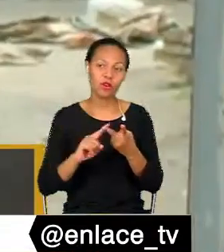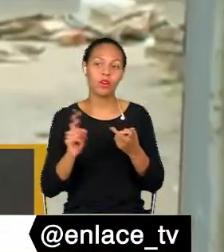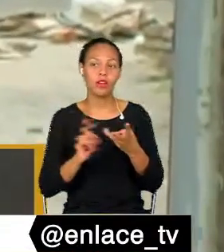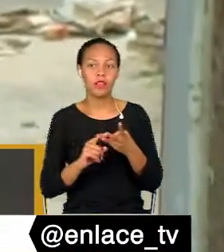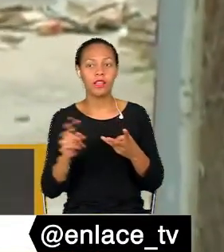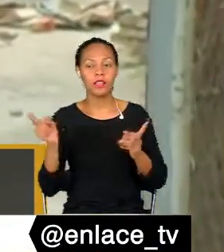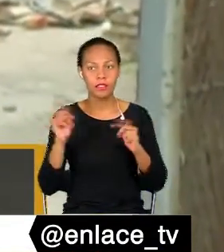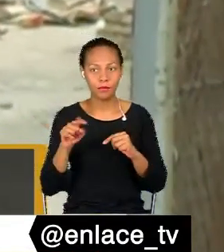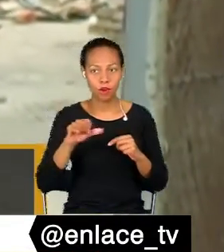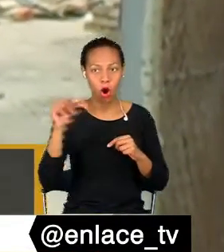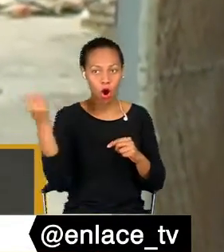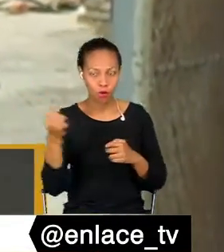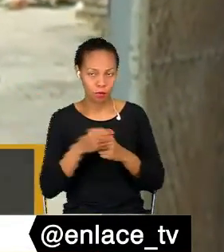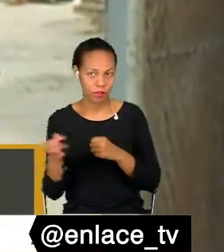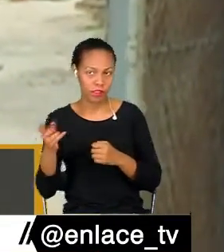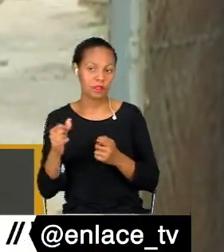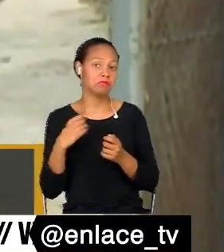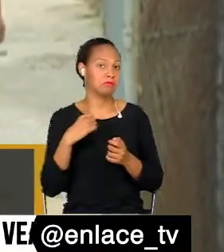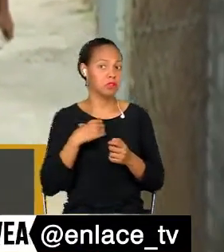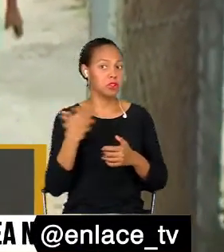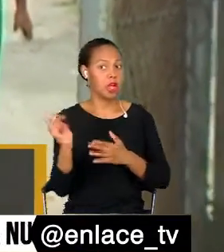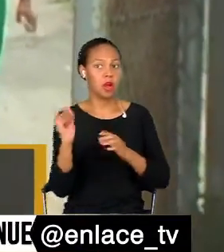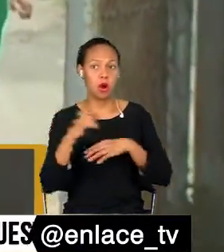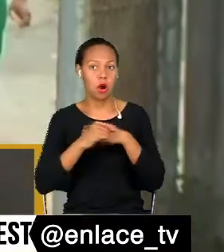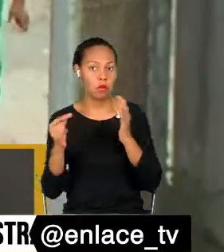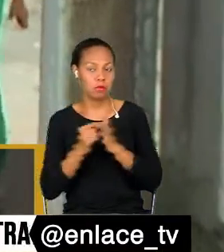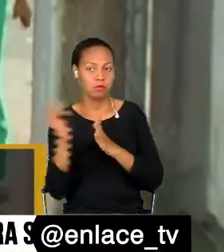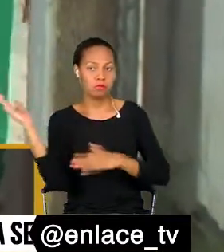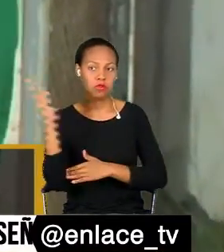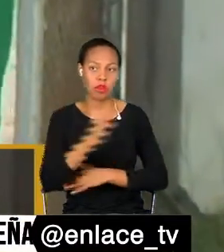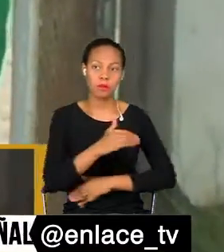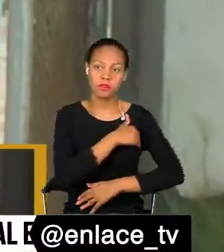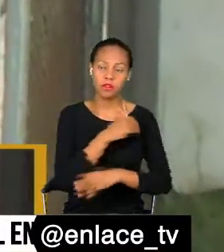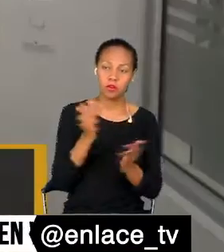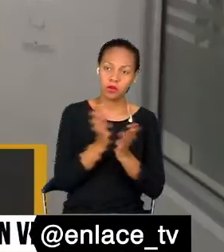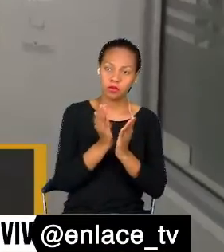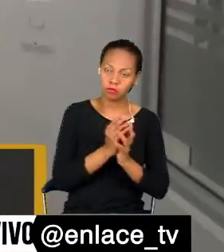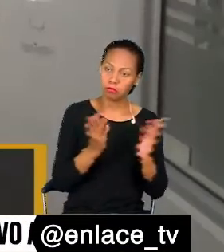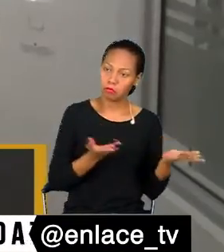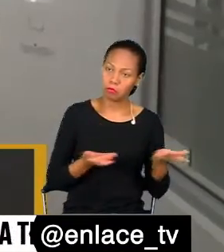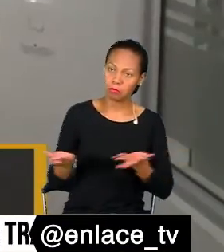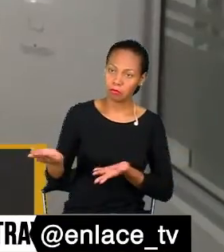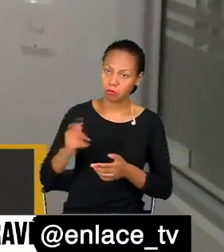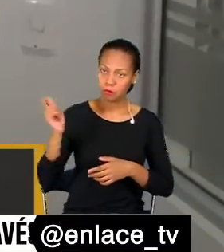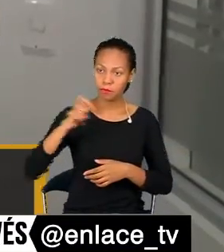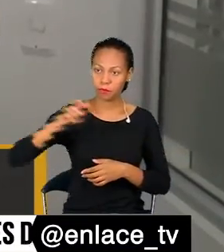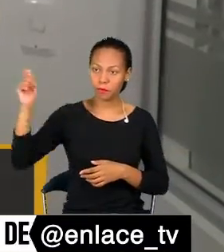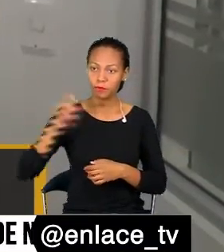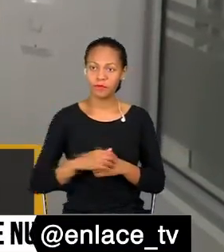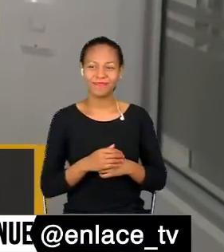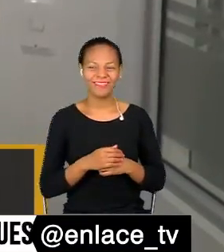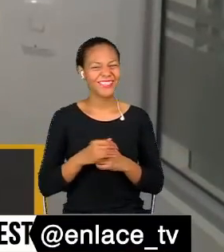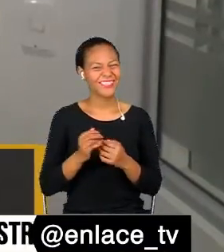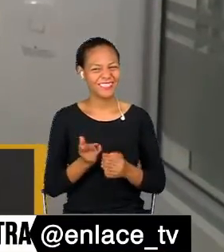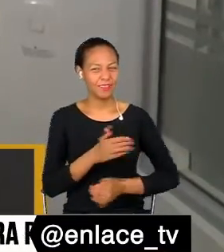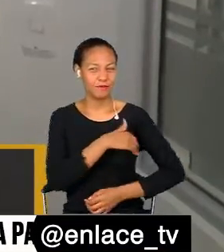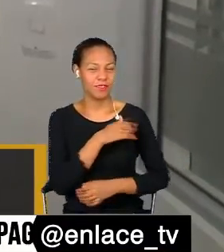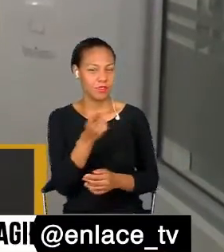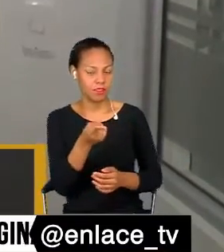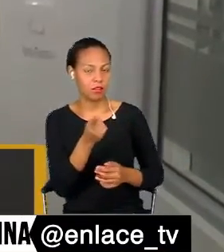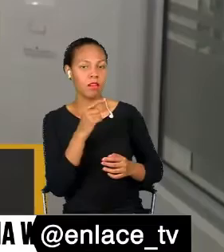comenzaron a recibir asesorías y acompañamiento por parte del Ministerio de Educación Nacional. Primero que todo, el ministerio hizo